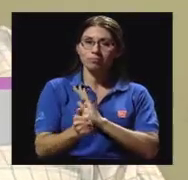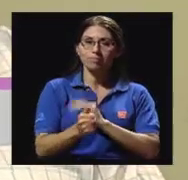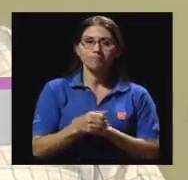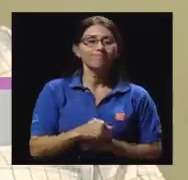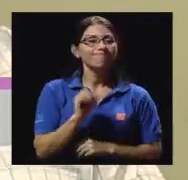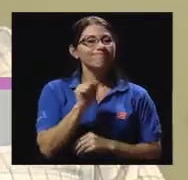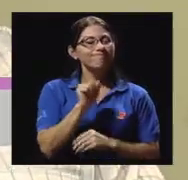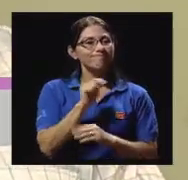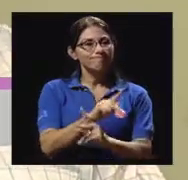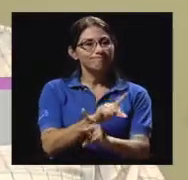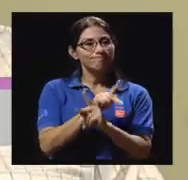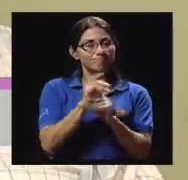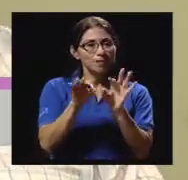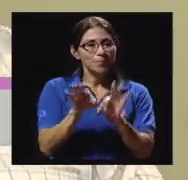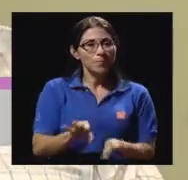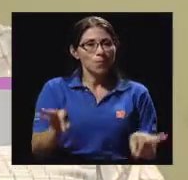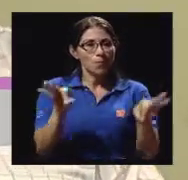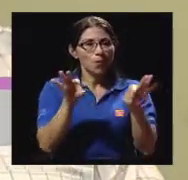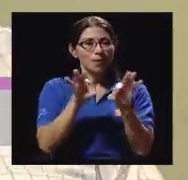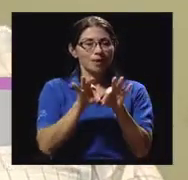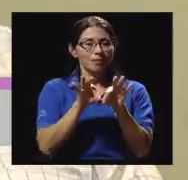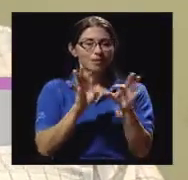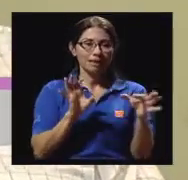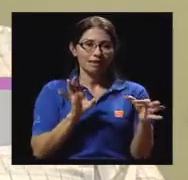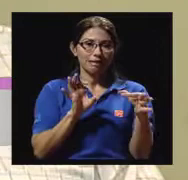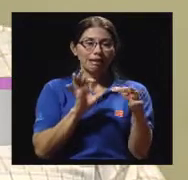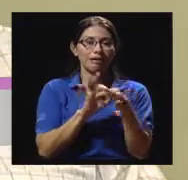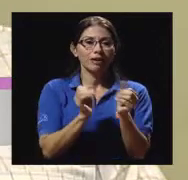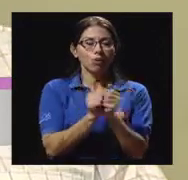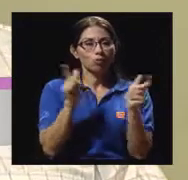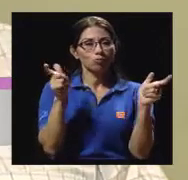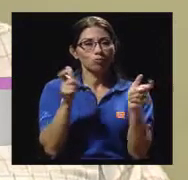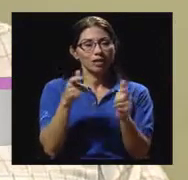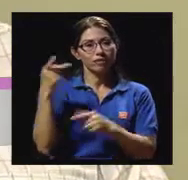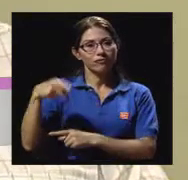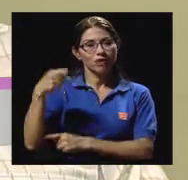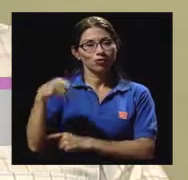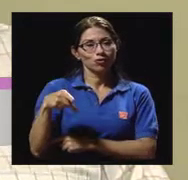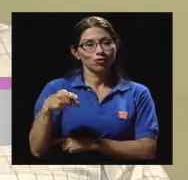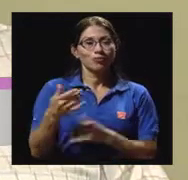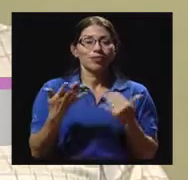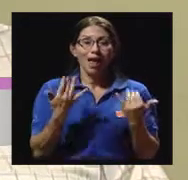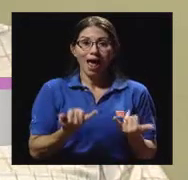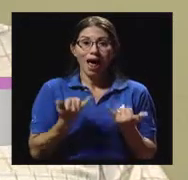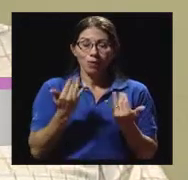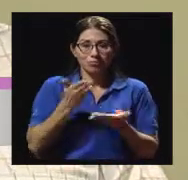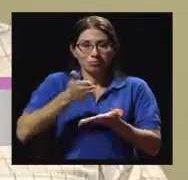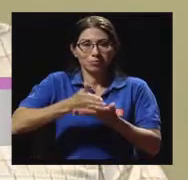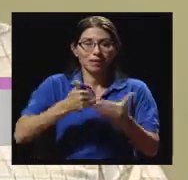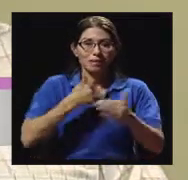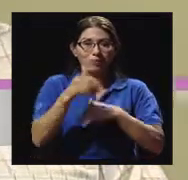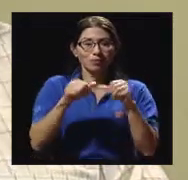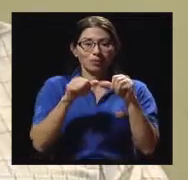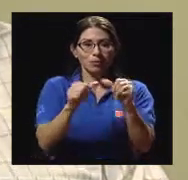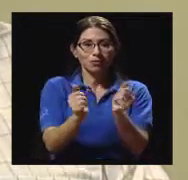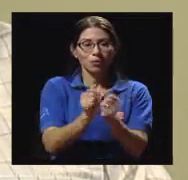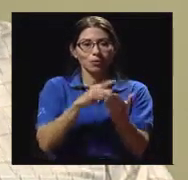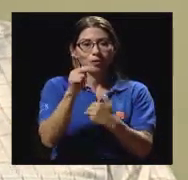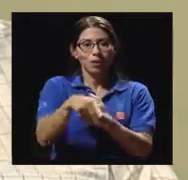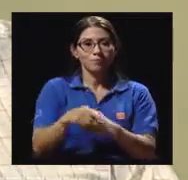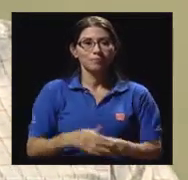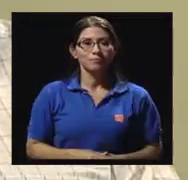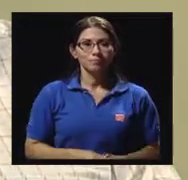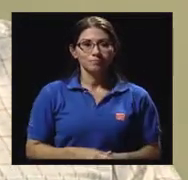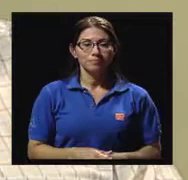la prevención es importante y tiene que ver con reducir los riesgos como tal. Vamos a enviar a una pausa y ya volvemos con